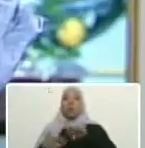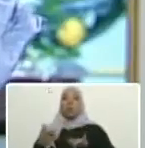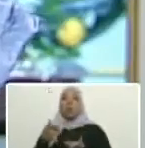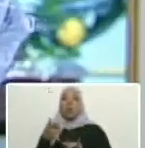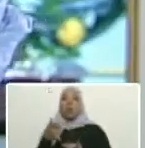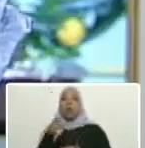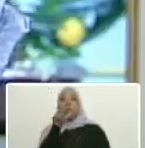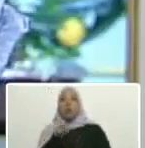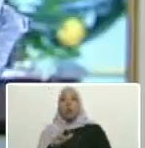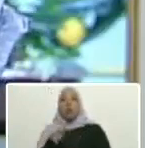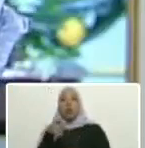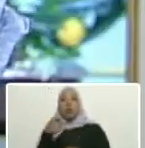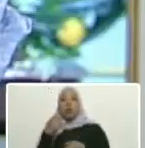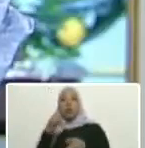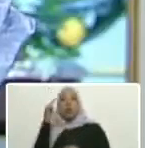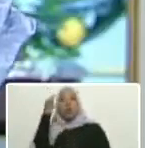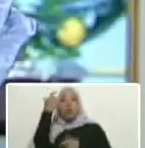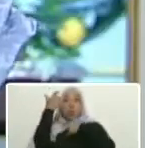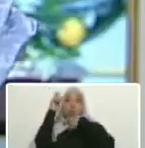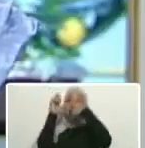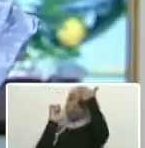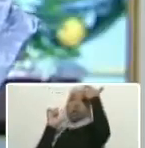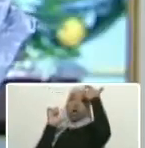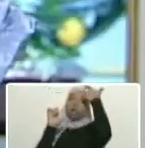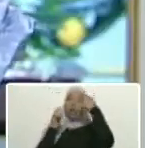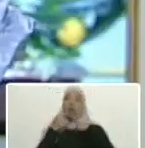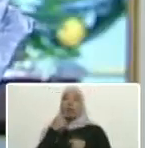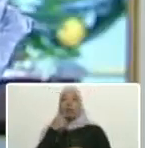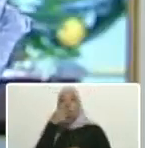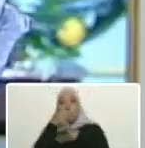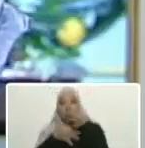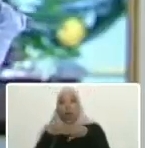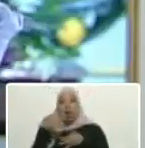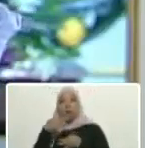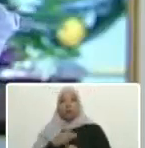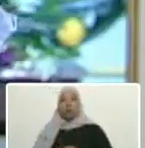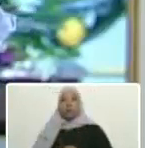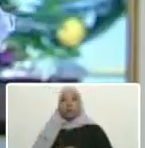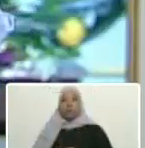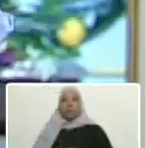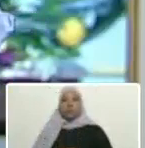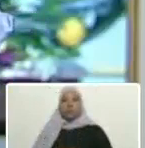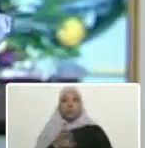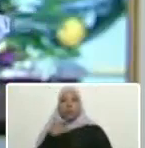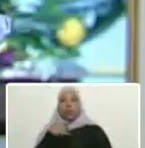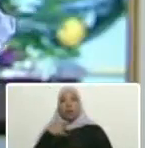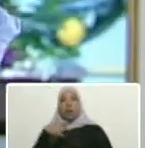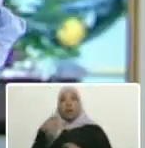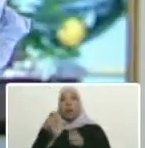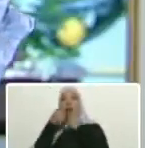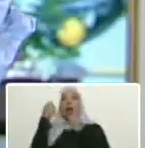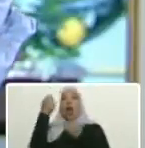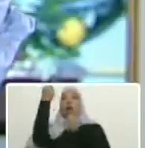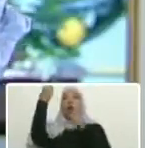inequívoca expresión del comandante presidente Hugo Chávez de que la causa saharaui